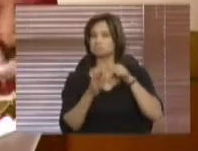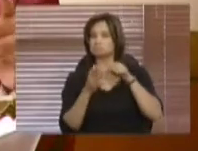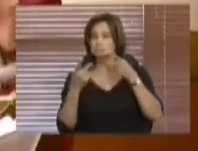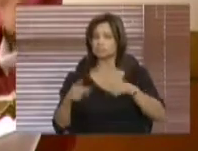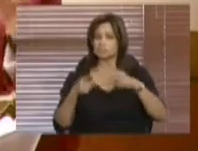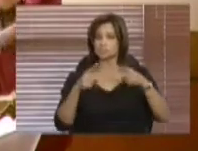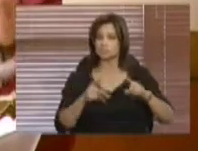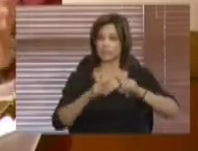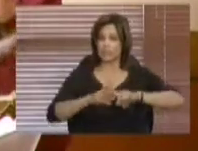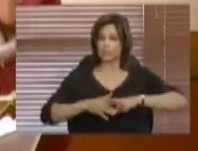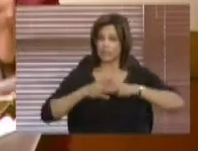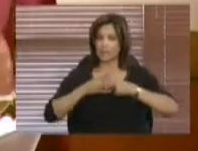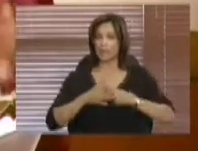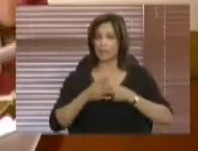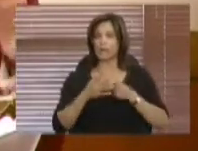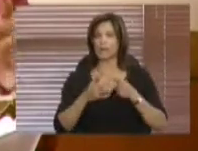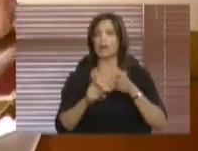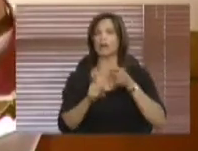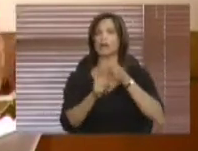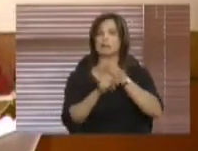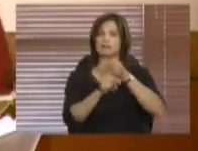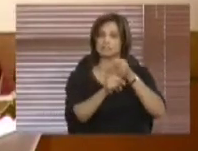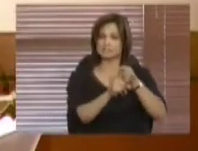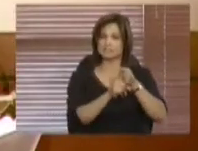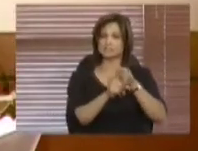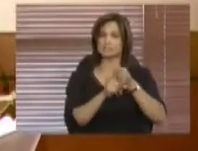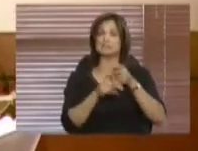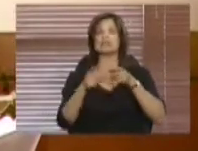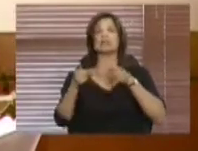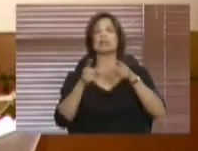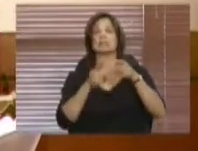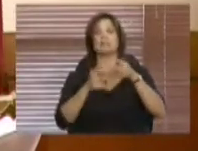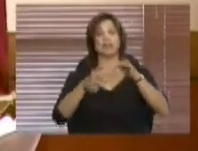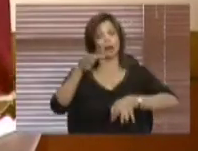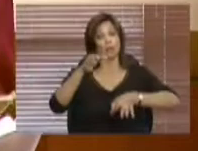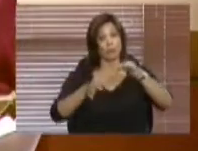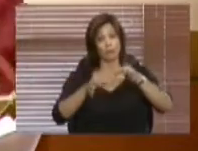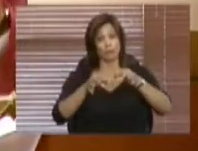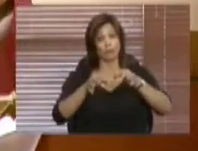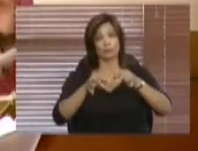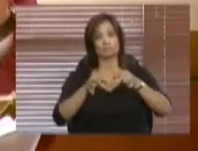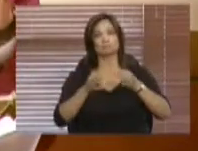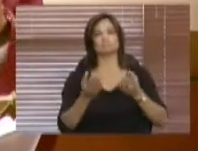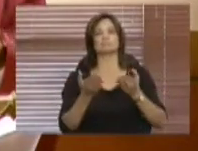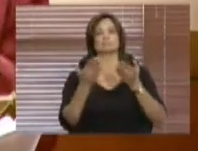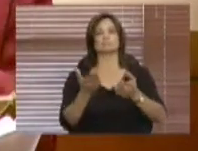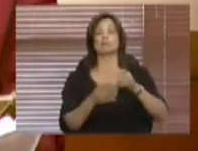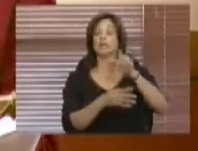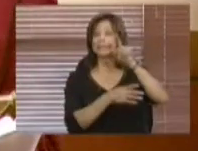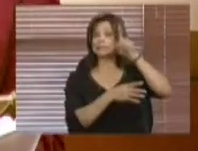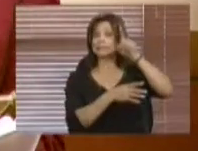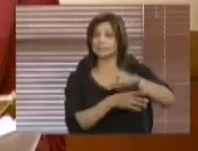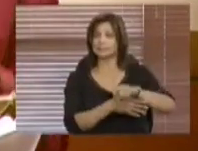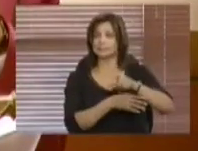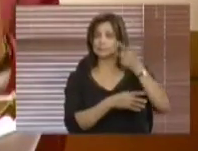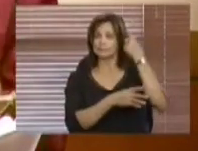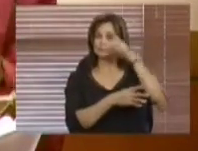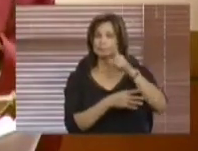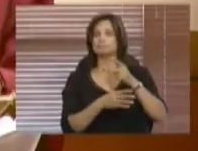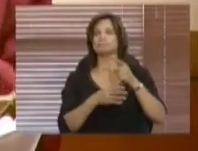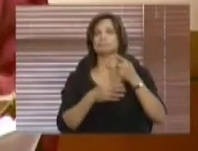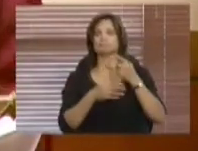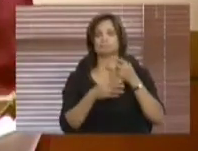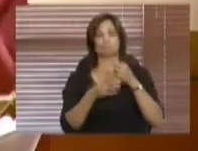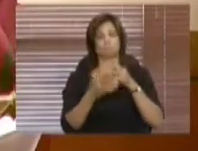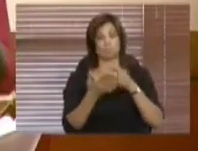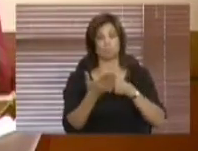que empezaban a azotar la nave de la Administración Judicial, planteamos la necesidad de elaborar un